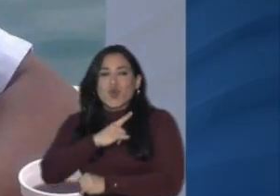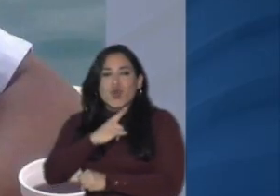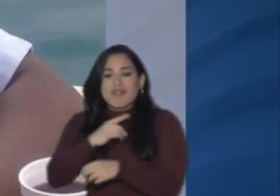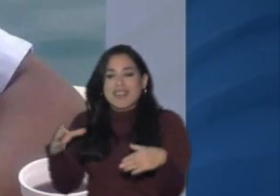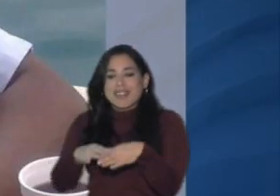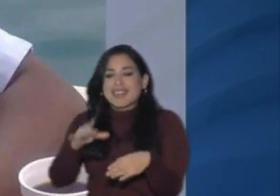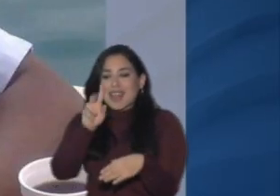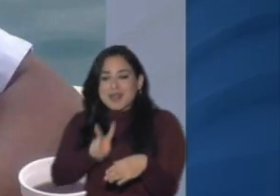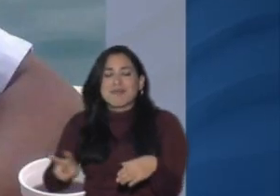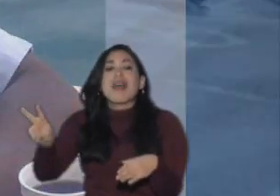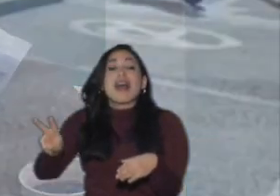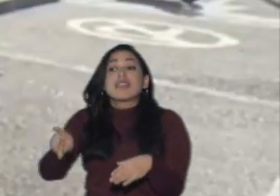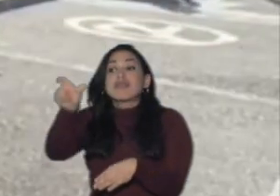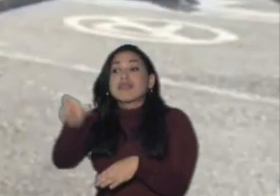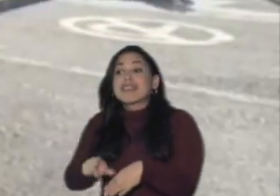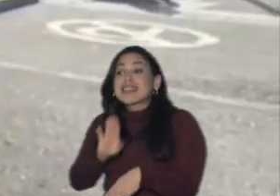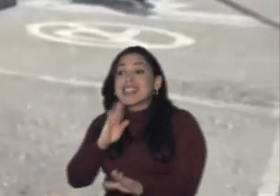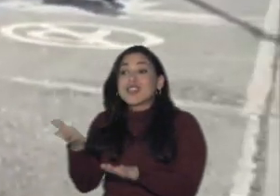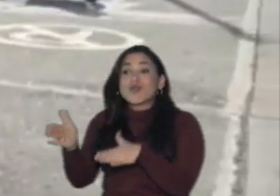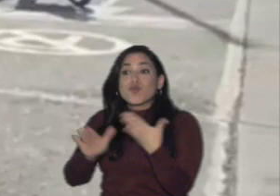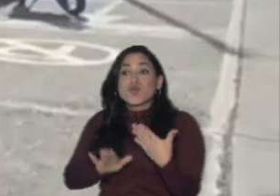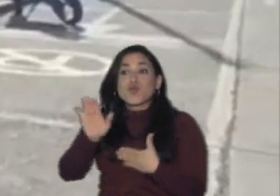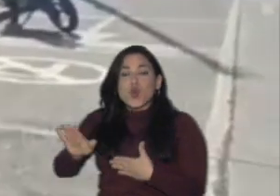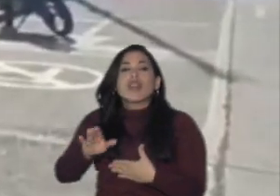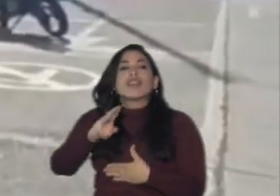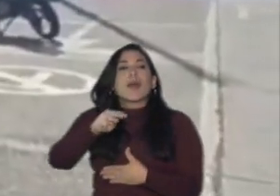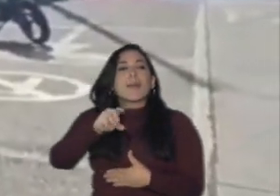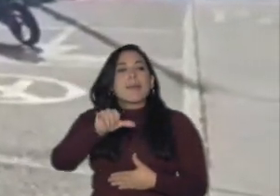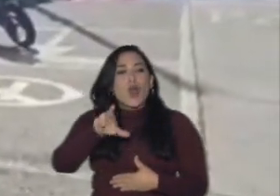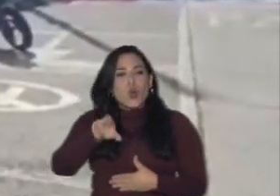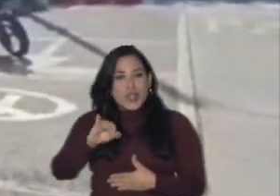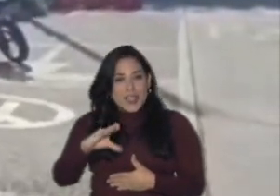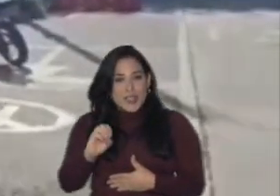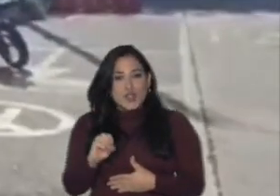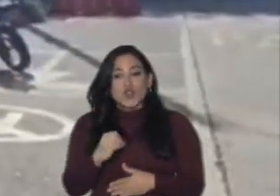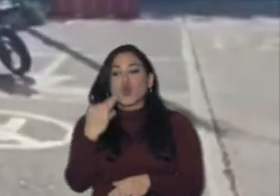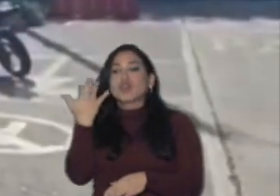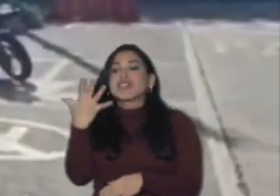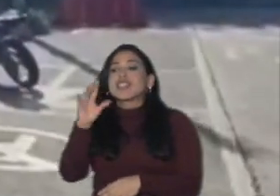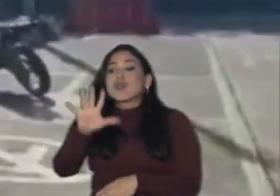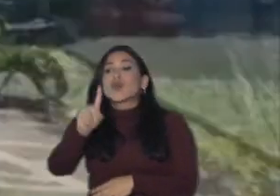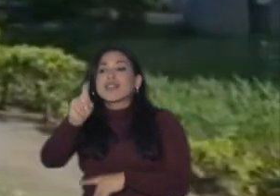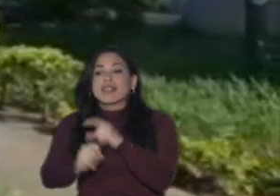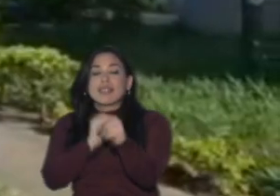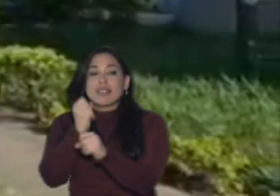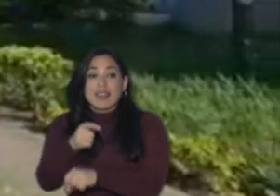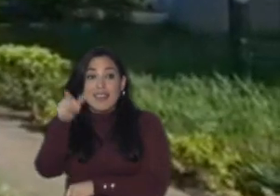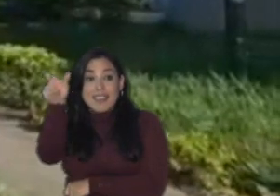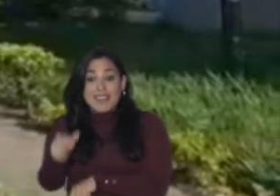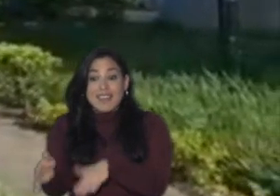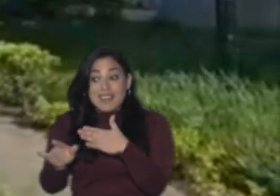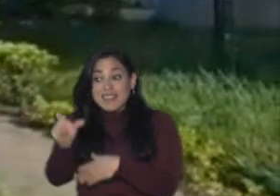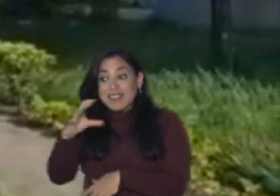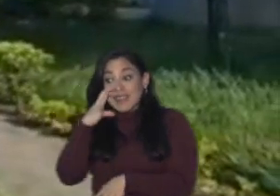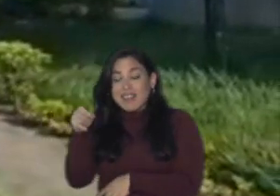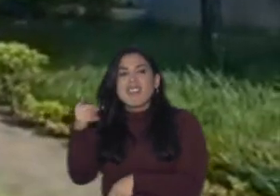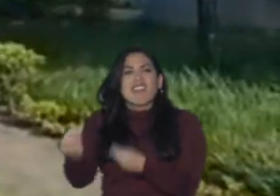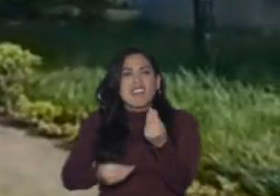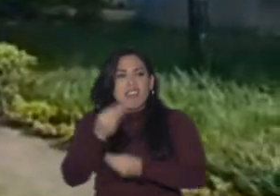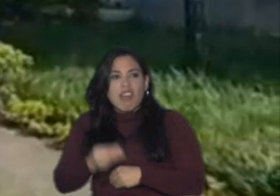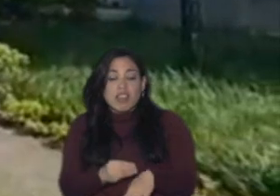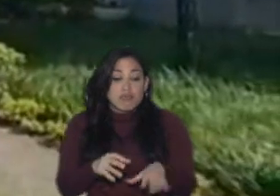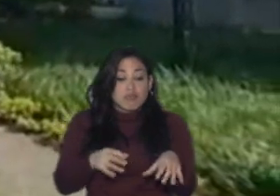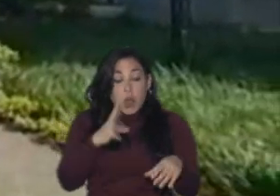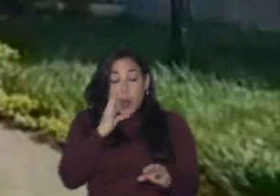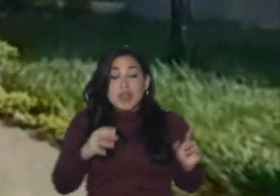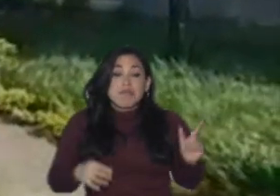del Valle del Cauca. La víctima fue identificada como Mauricio Balanta, de 56 años. Este hombre fue abordado por un